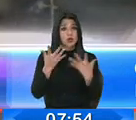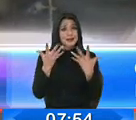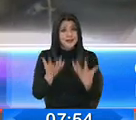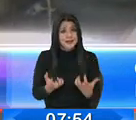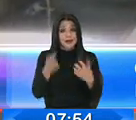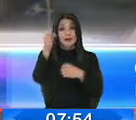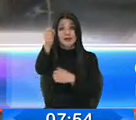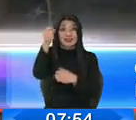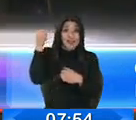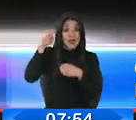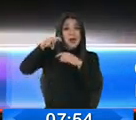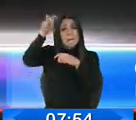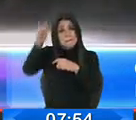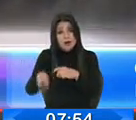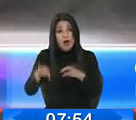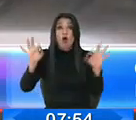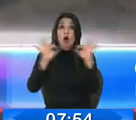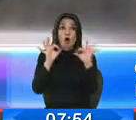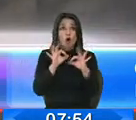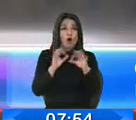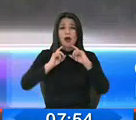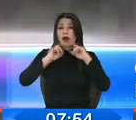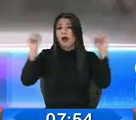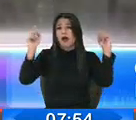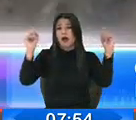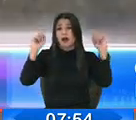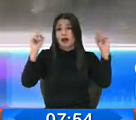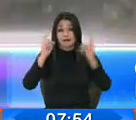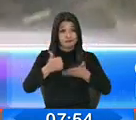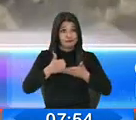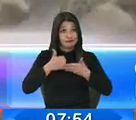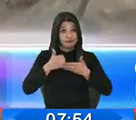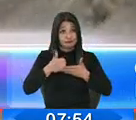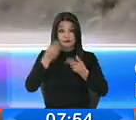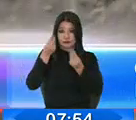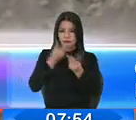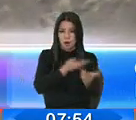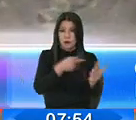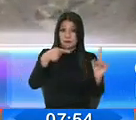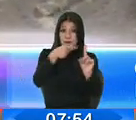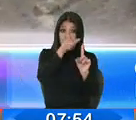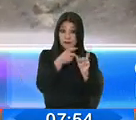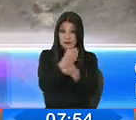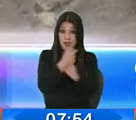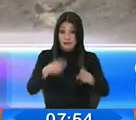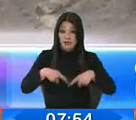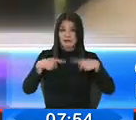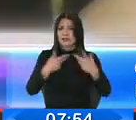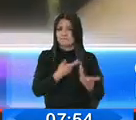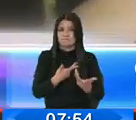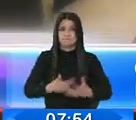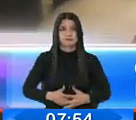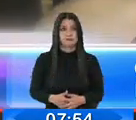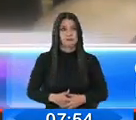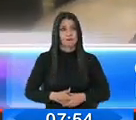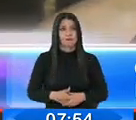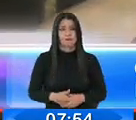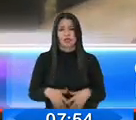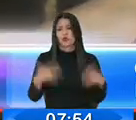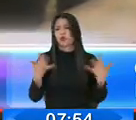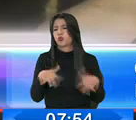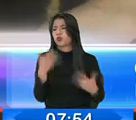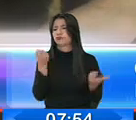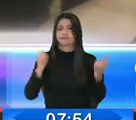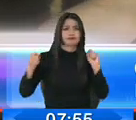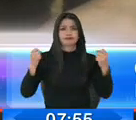las ventanas, otros clamaban por ayuda. Así lo narró uno de los sobrevivientes. Fue desesperante